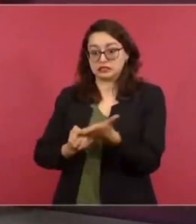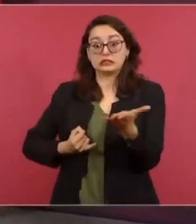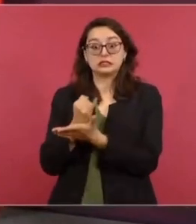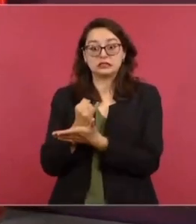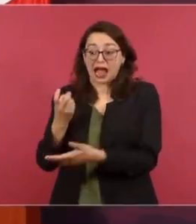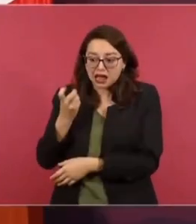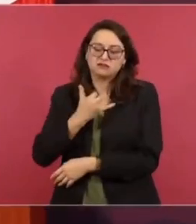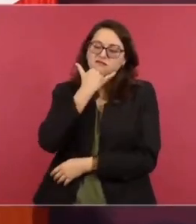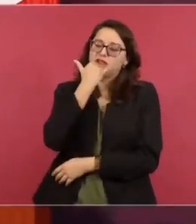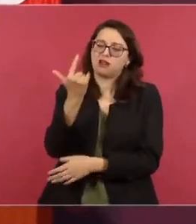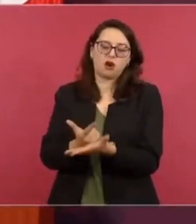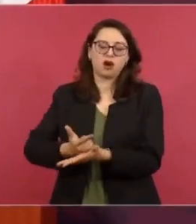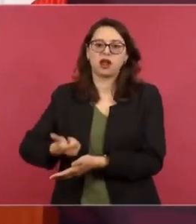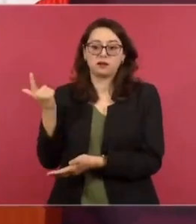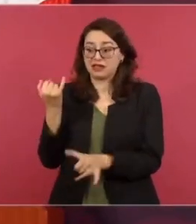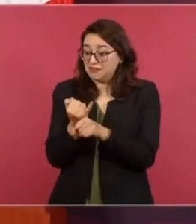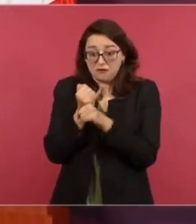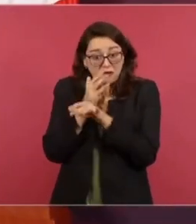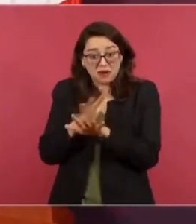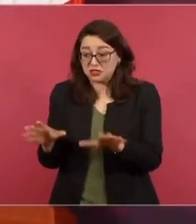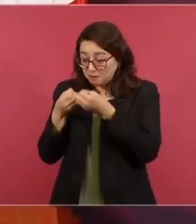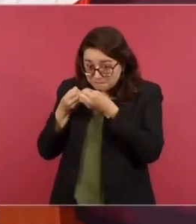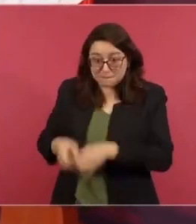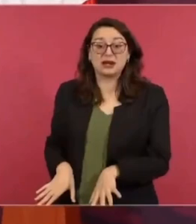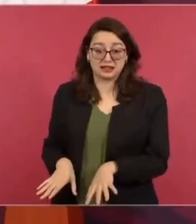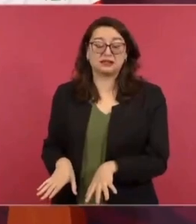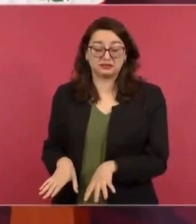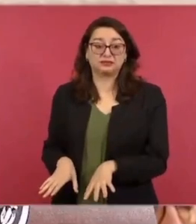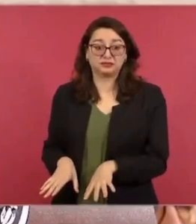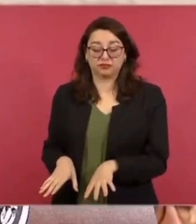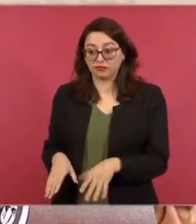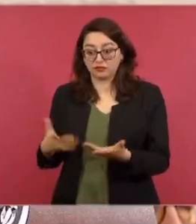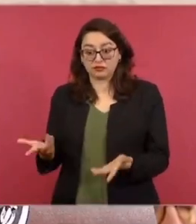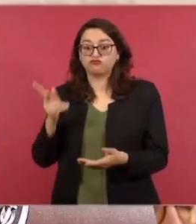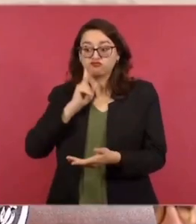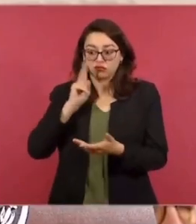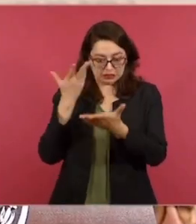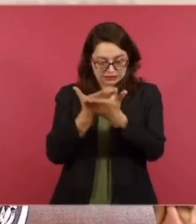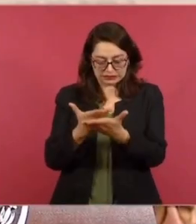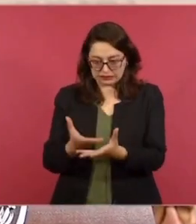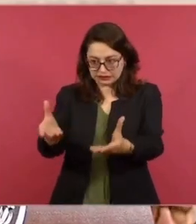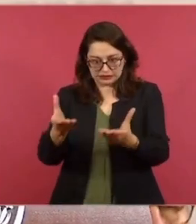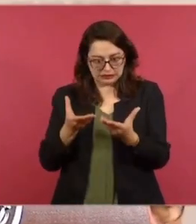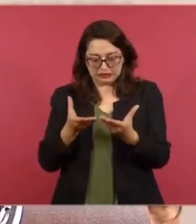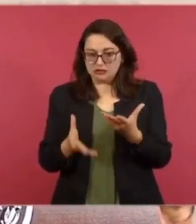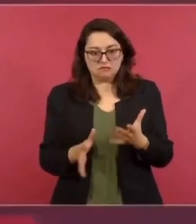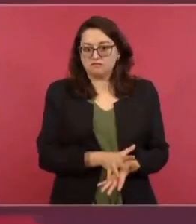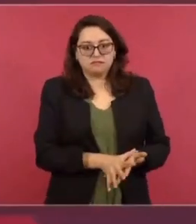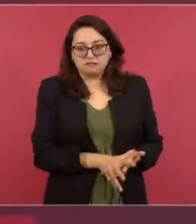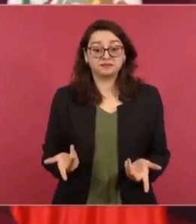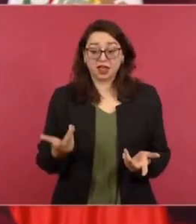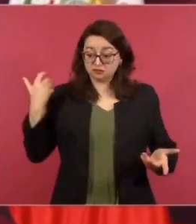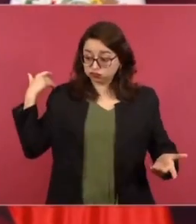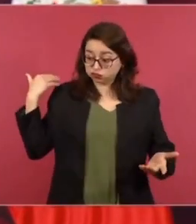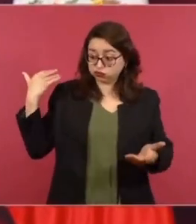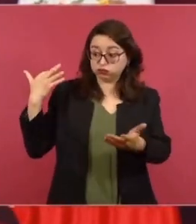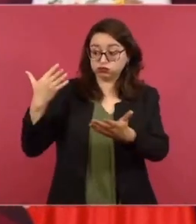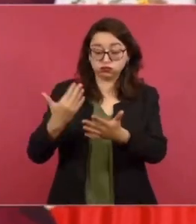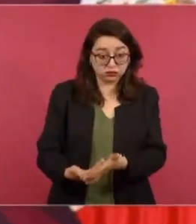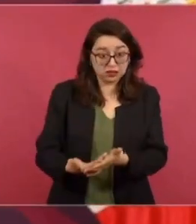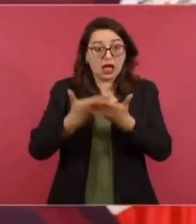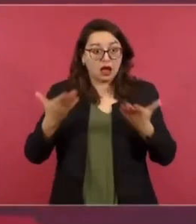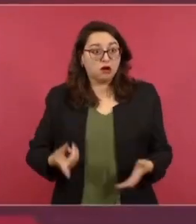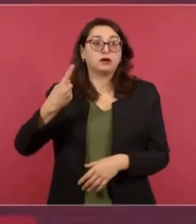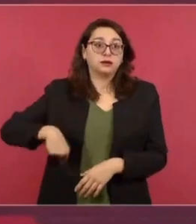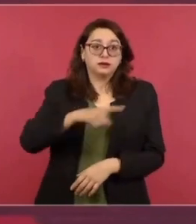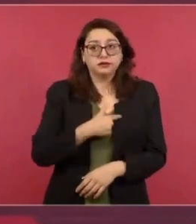desaparecer pruebas y de implantar, imponer lo que se llamó pacto de silencio. Ayer se tuvo una